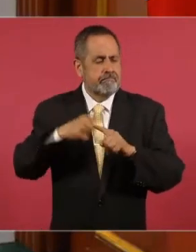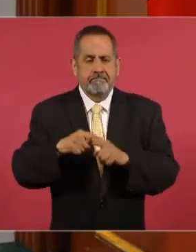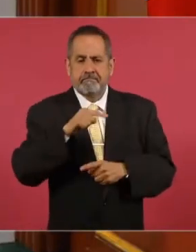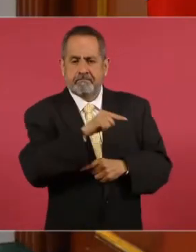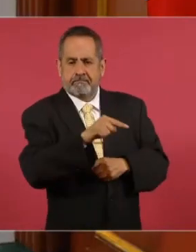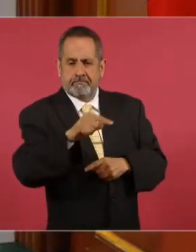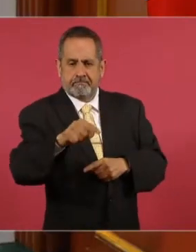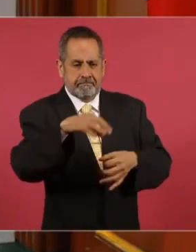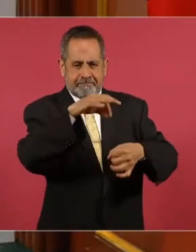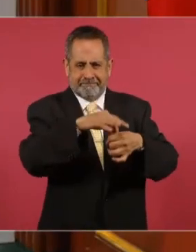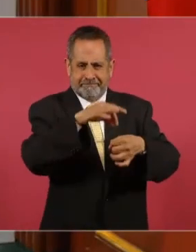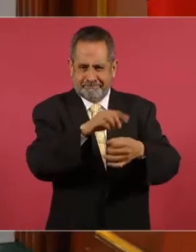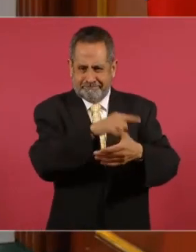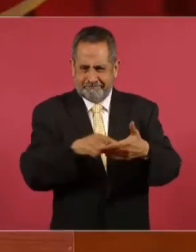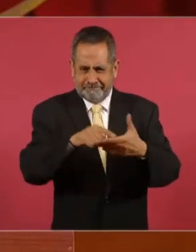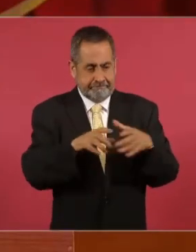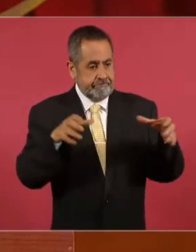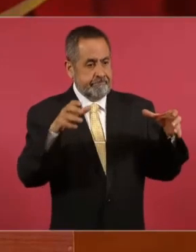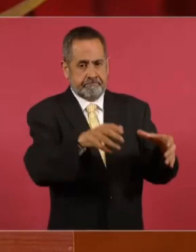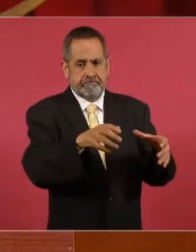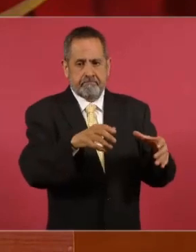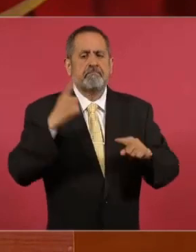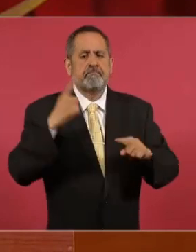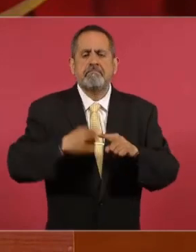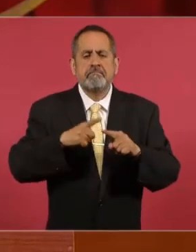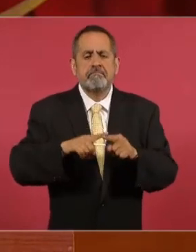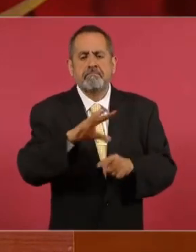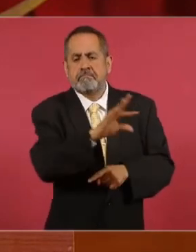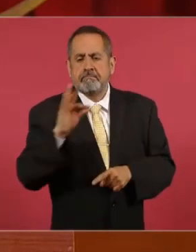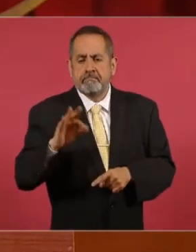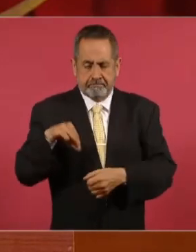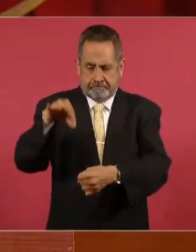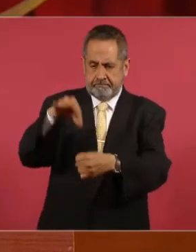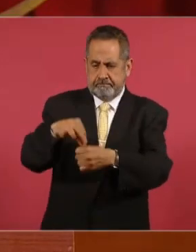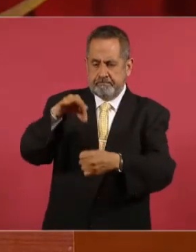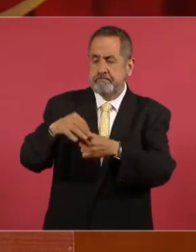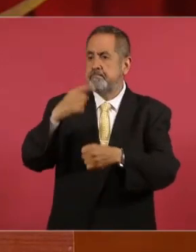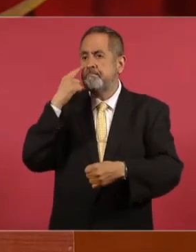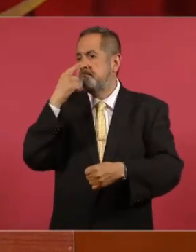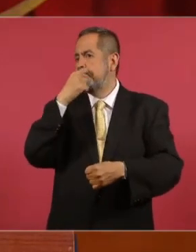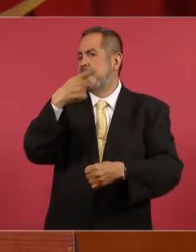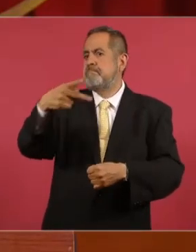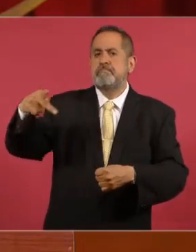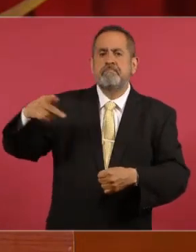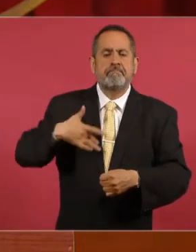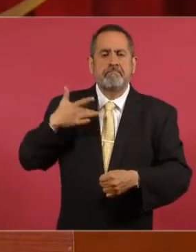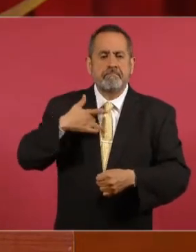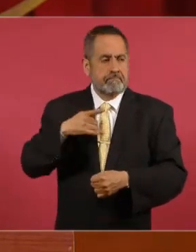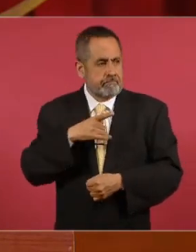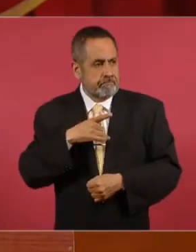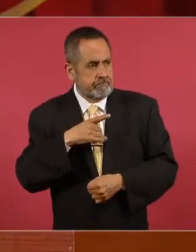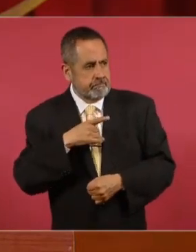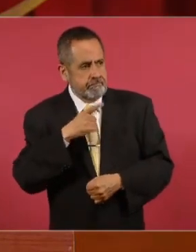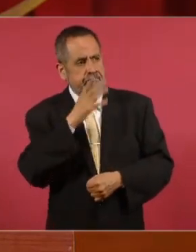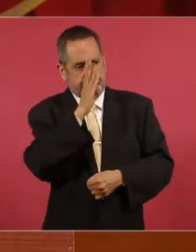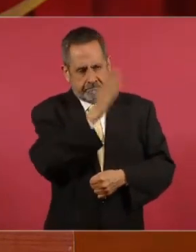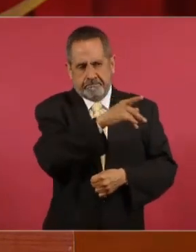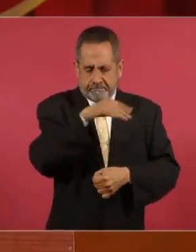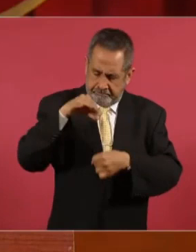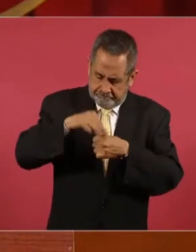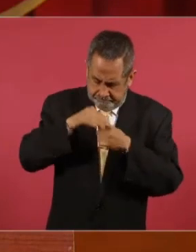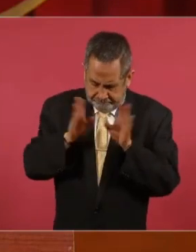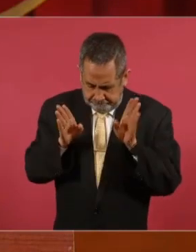organismos electorales serán electos por el voto libre, directo y secreto de todos